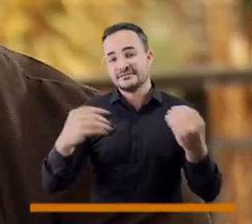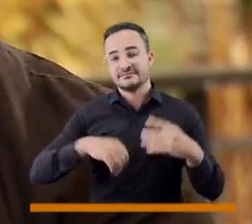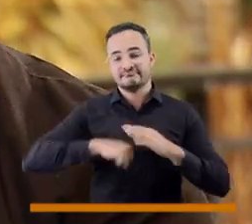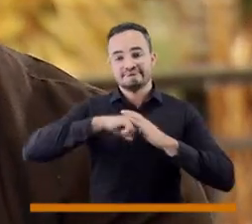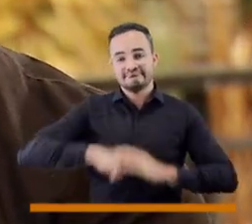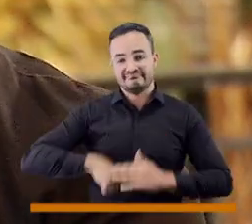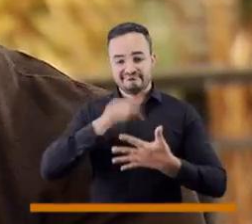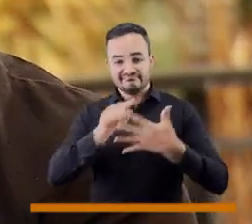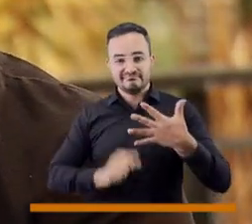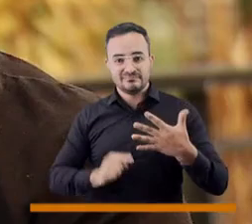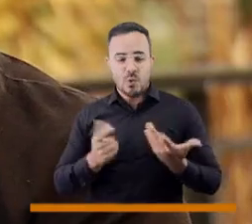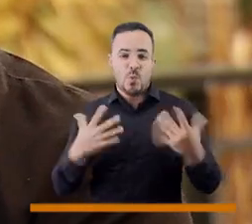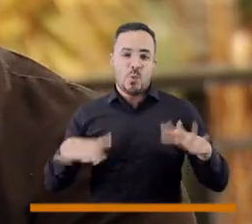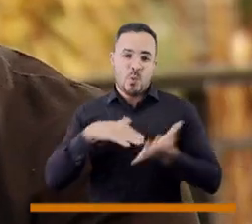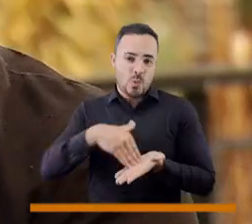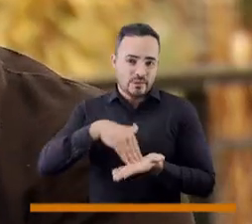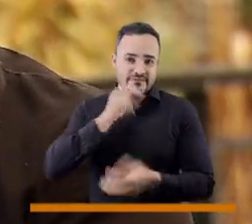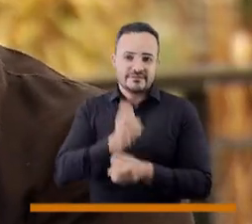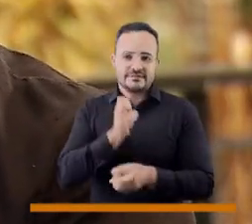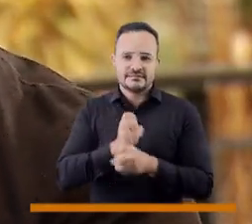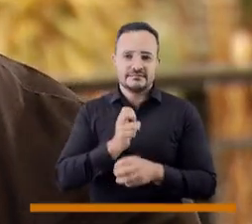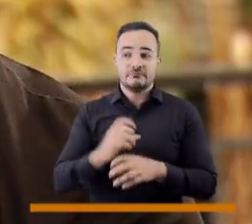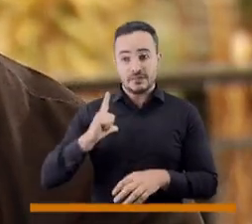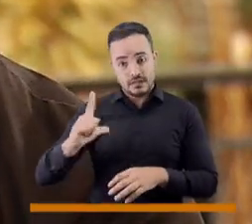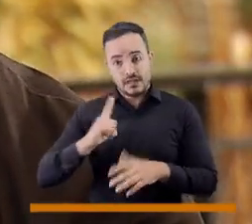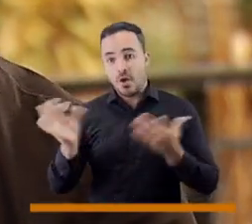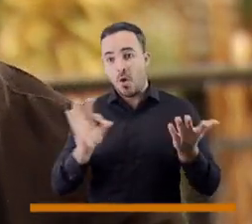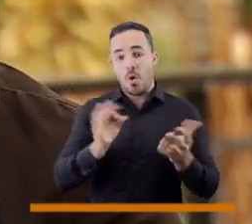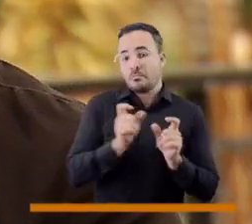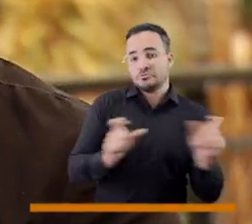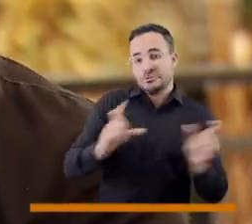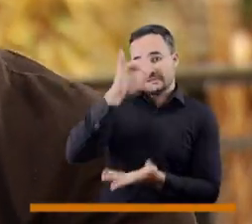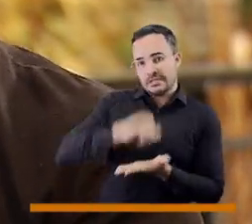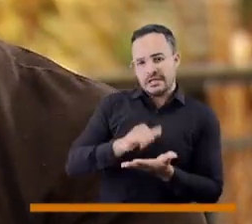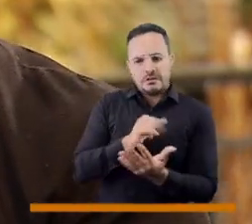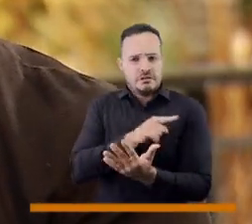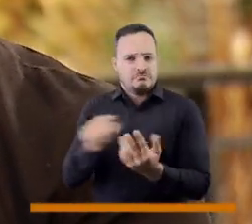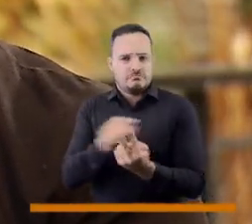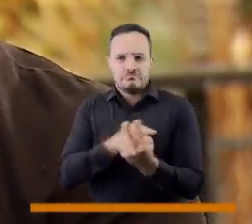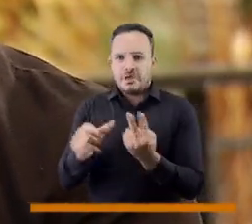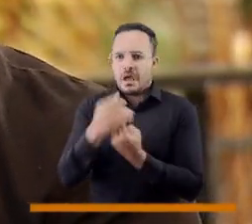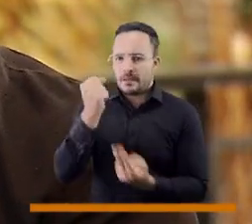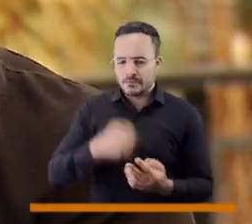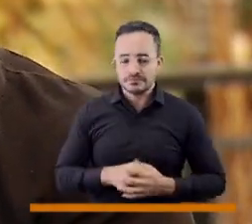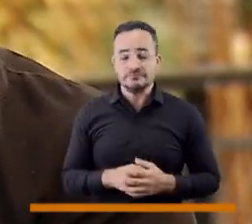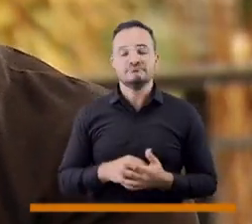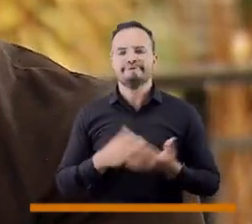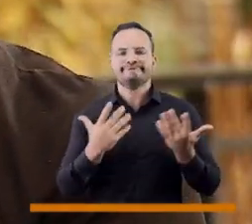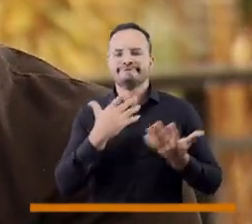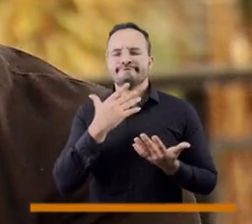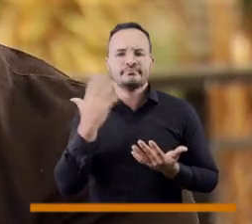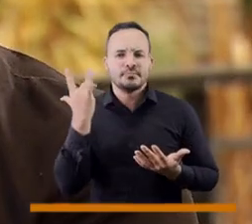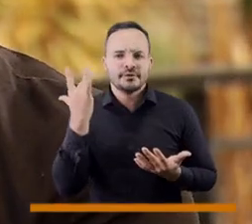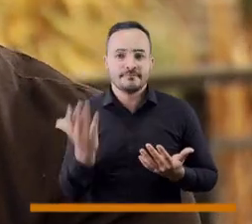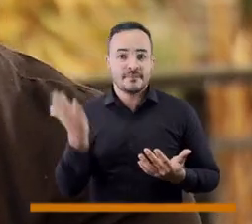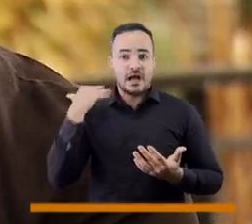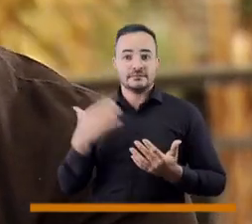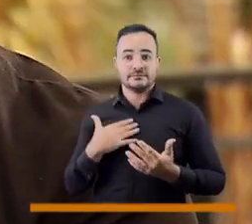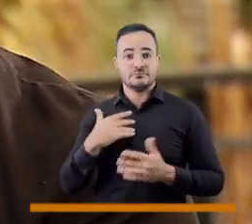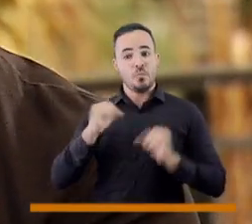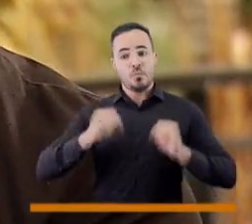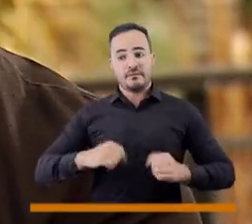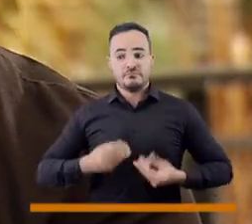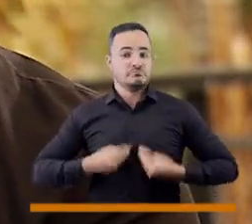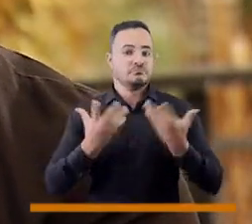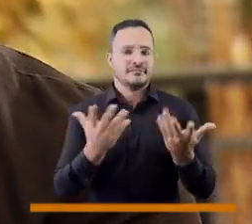veces es vulnerado, estoy hablando de tanto líderes como creyentes, y de cierta manera anteriormente no había la